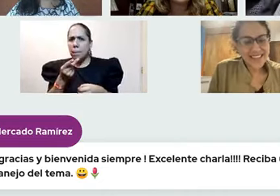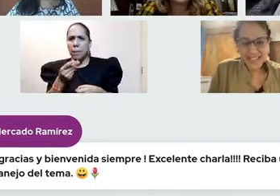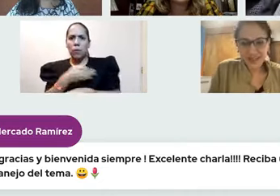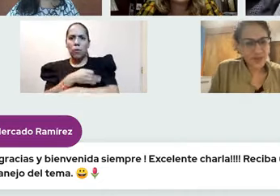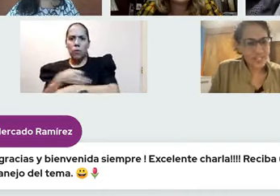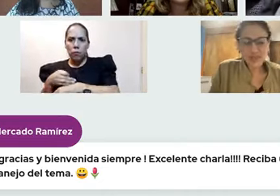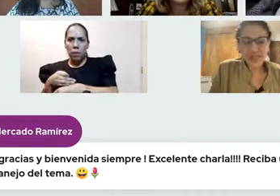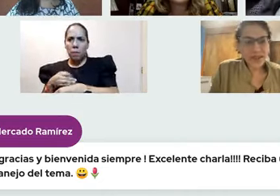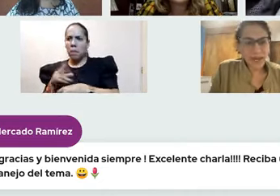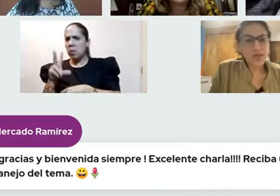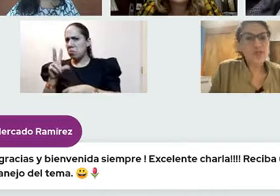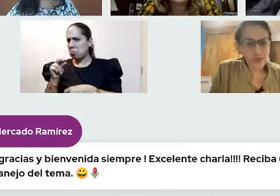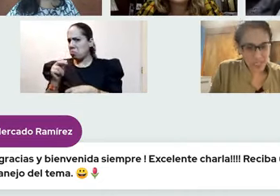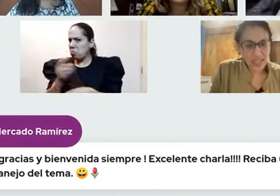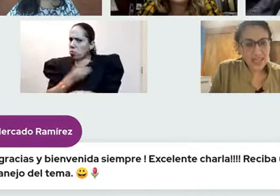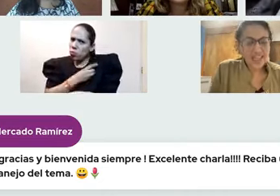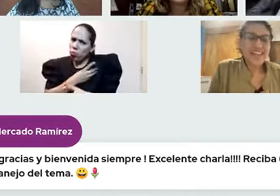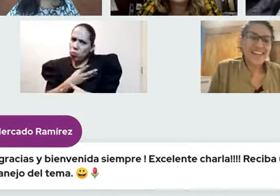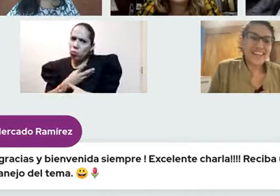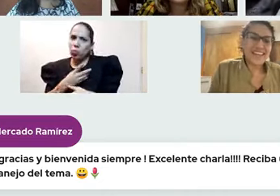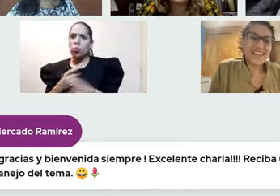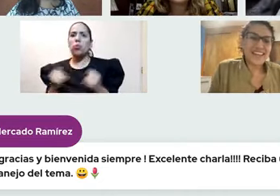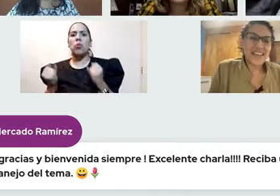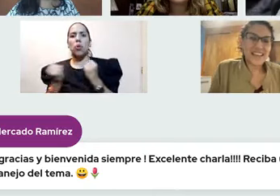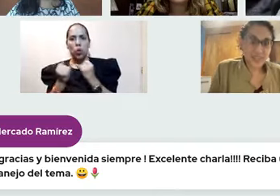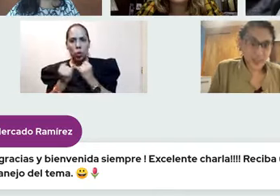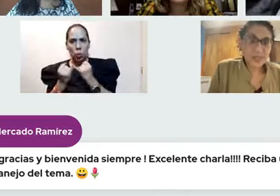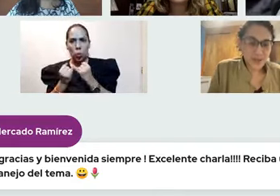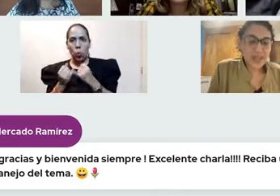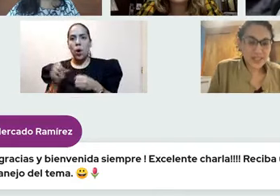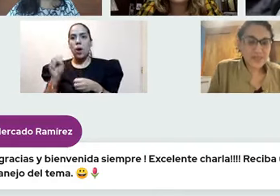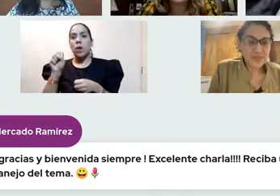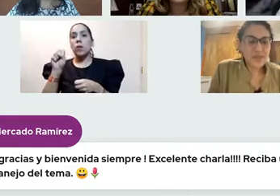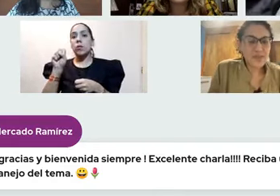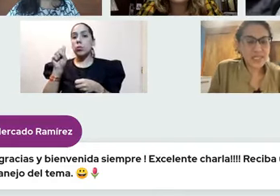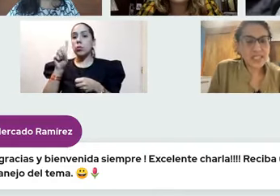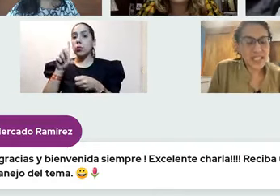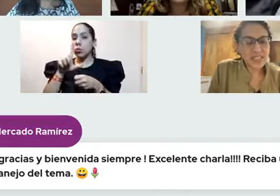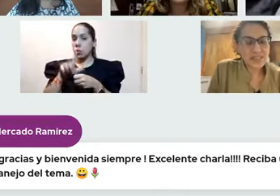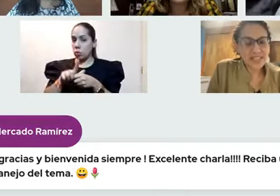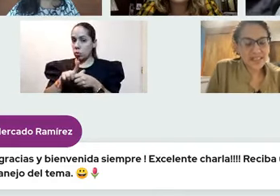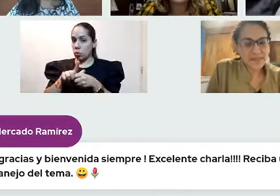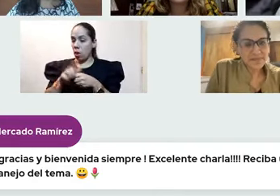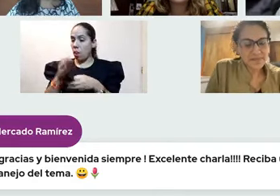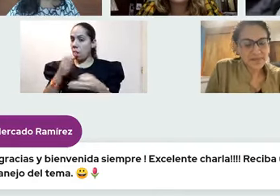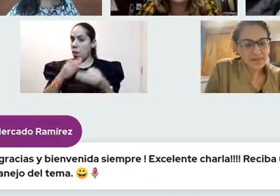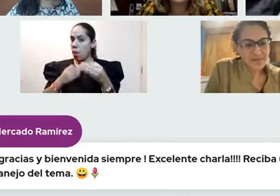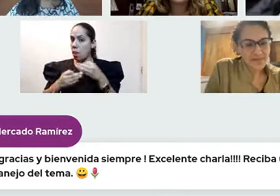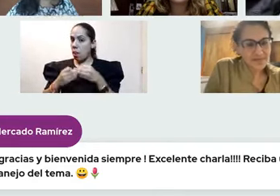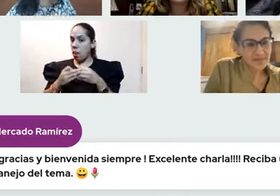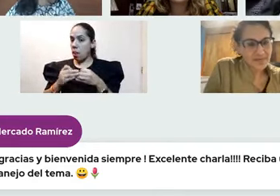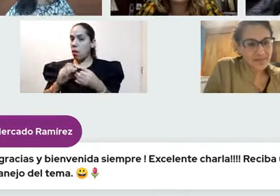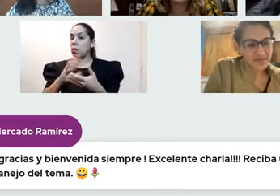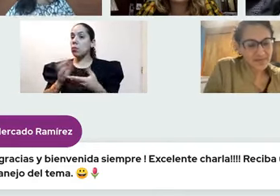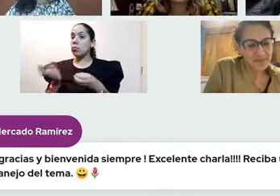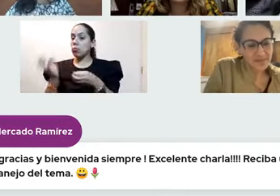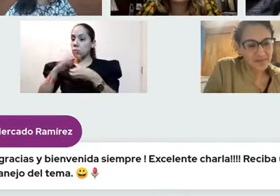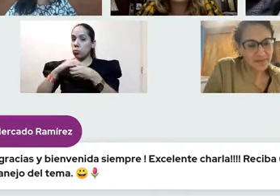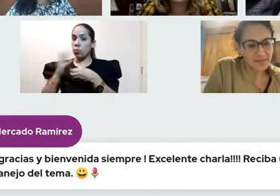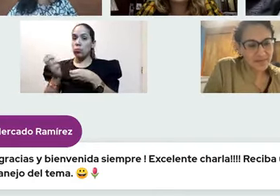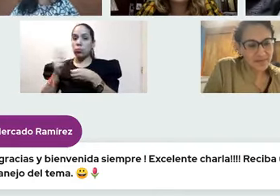familiares. Esto es un trabajo social y en que nos involucra a todos como parte de la sociedad. Muchísimas